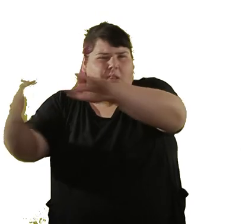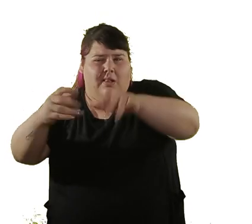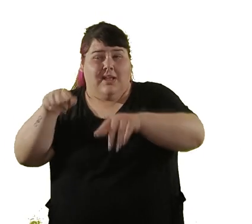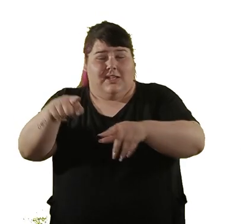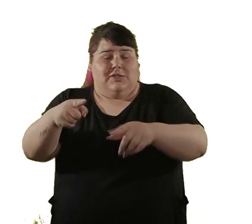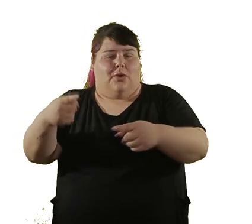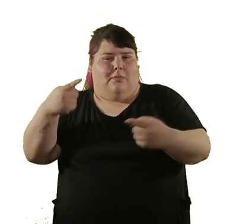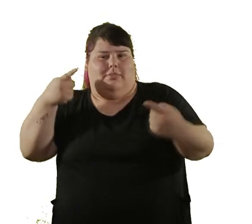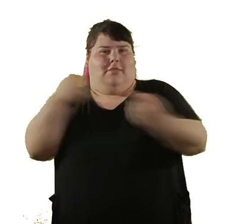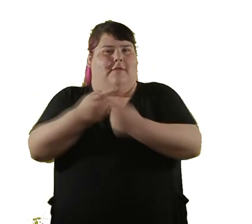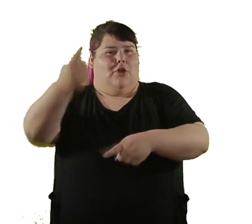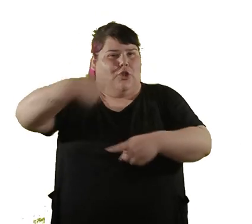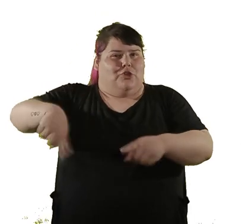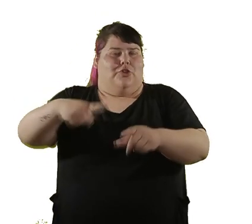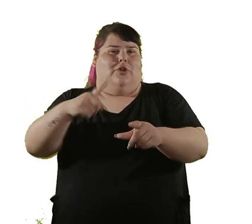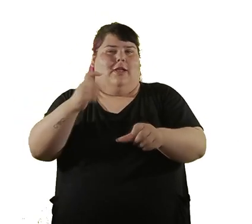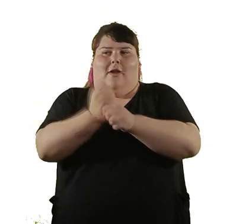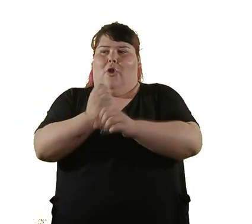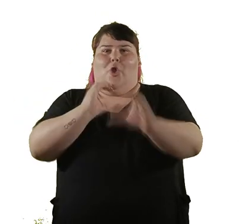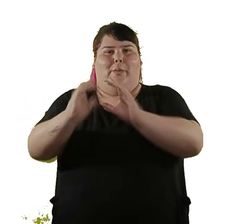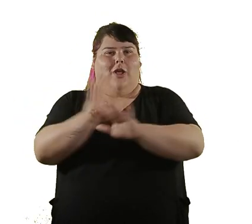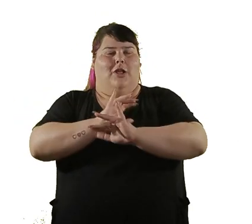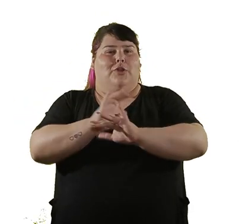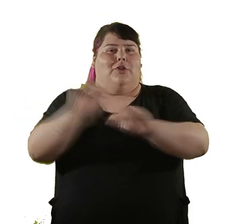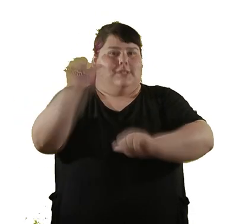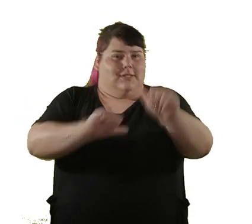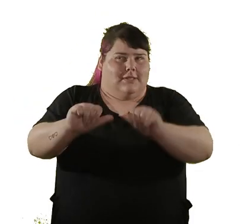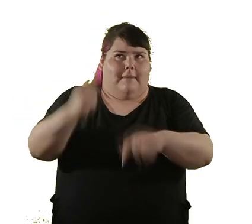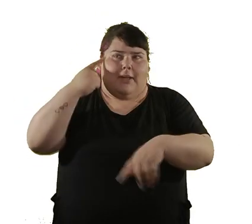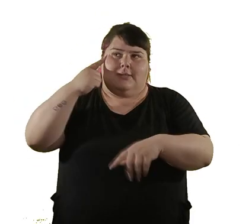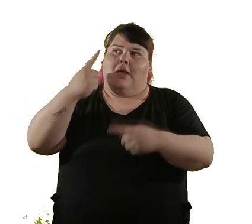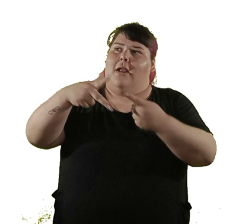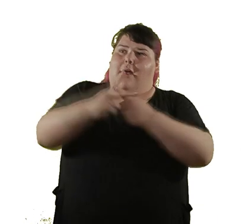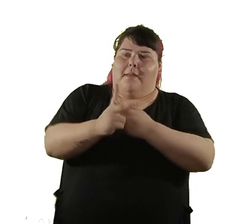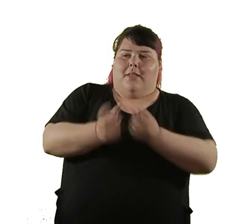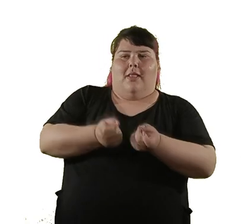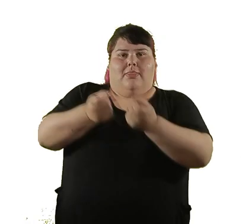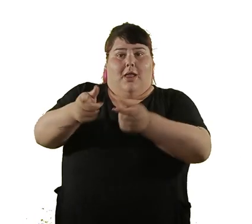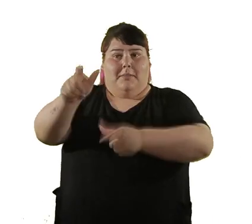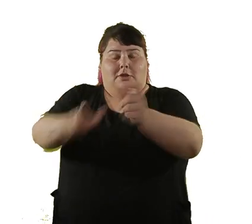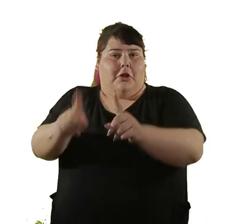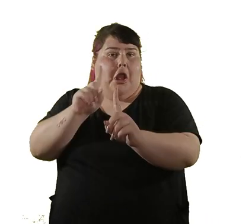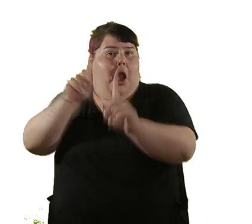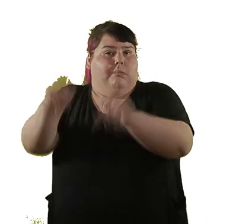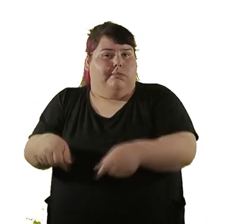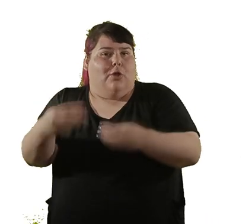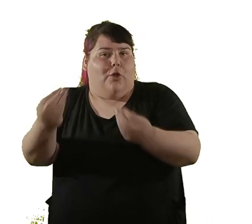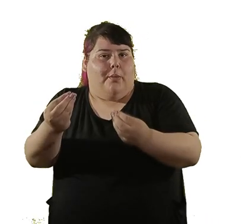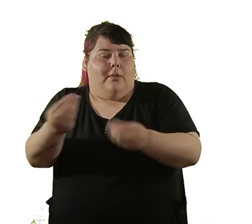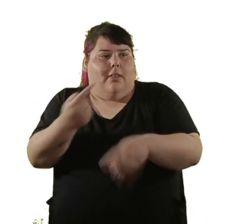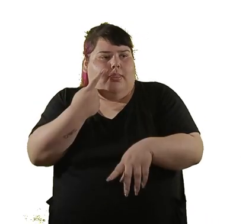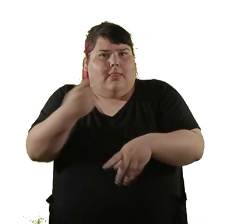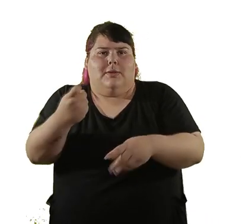un desafío para quienes hacemos comunicación de la ciencia, es pensar qué herramientas podemos darles a las personas no especializadas para que puedan empezar